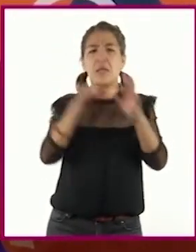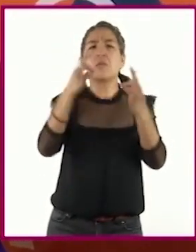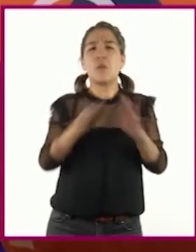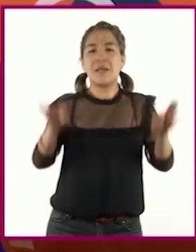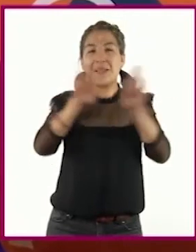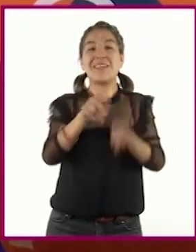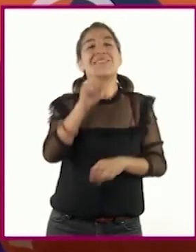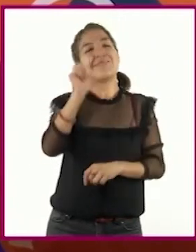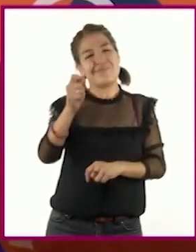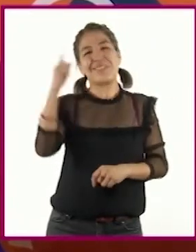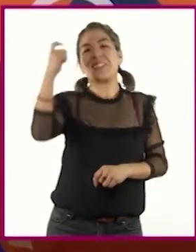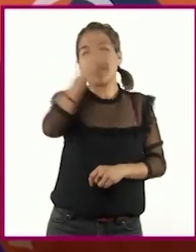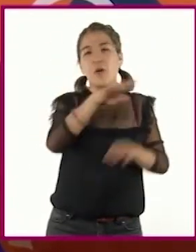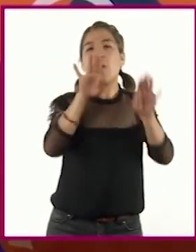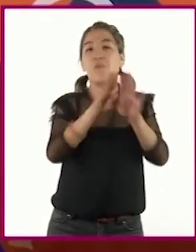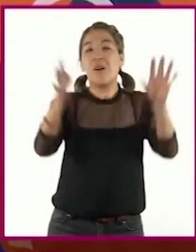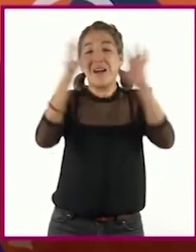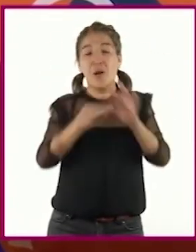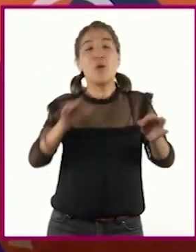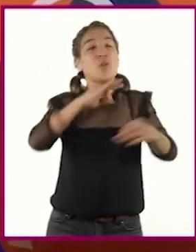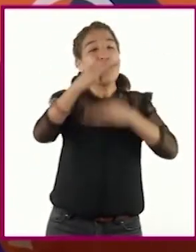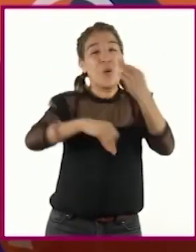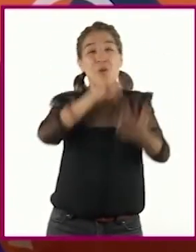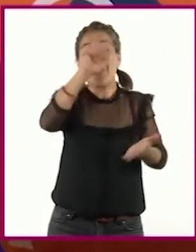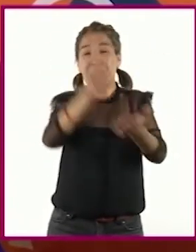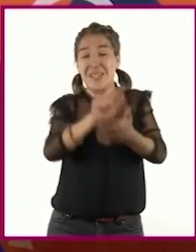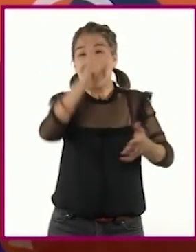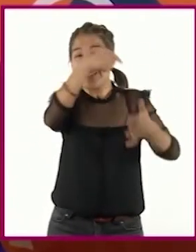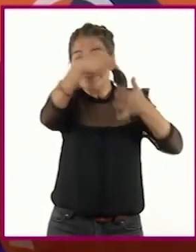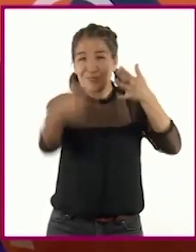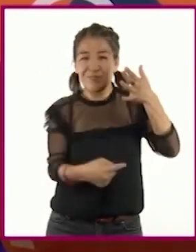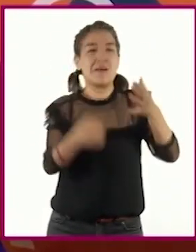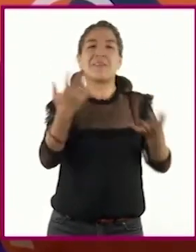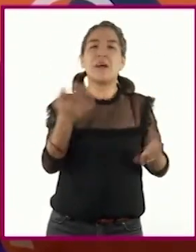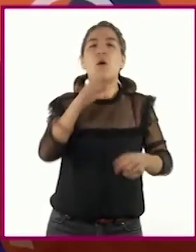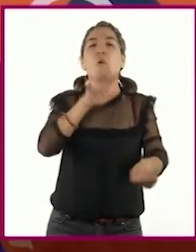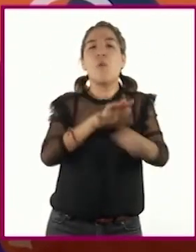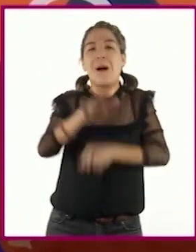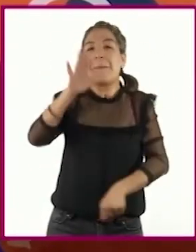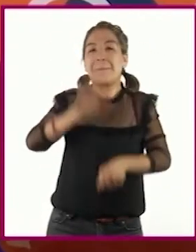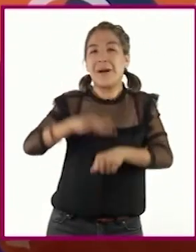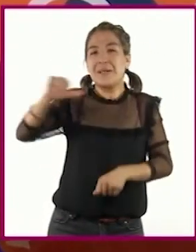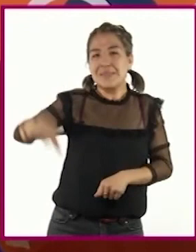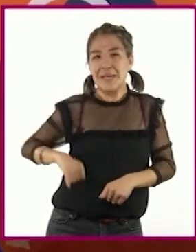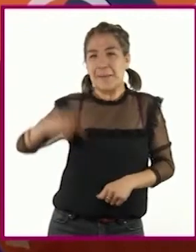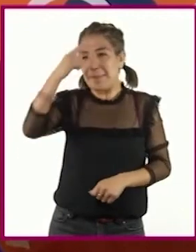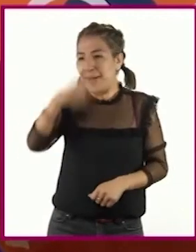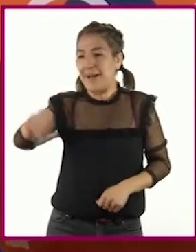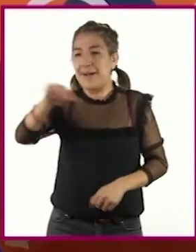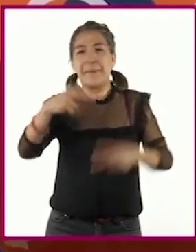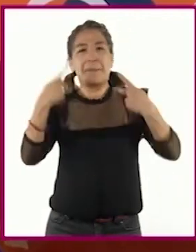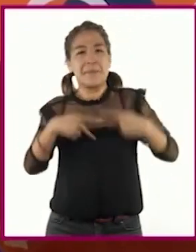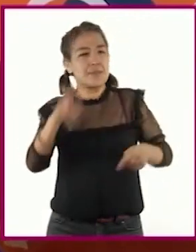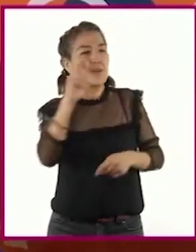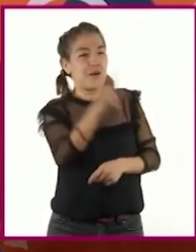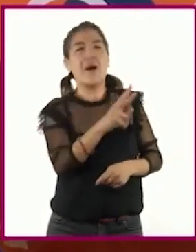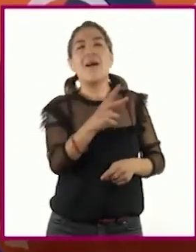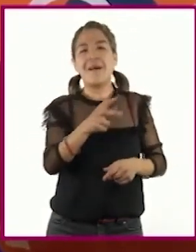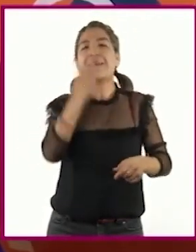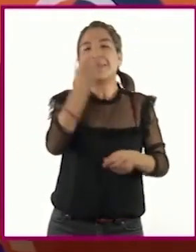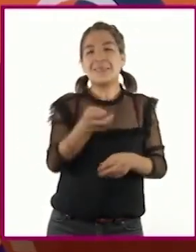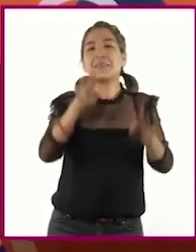difícil mencionar toda la ley. Lo ideal es incluir los que más le interesen al auditorio, tomando en cuenta